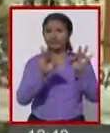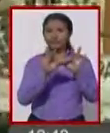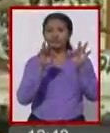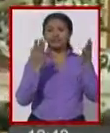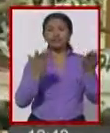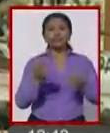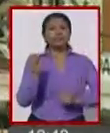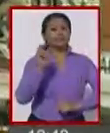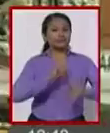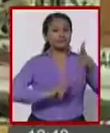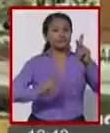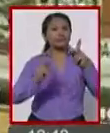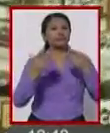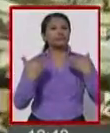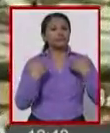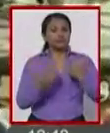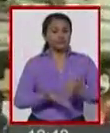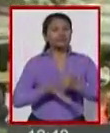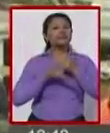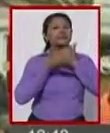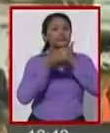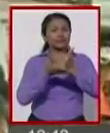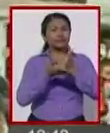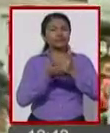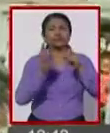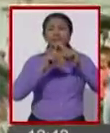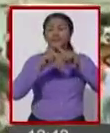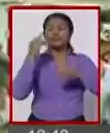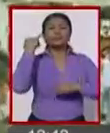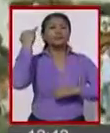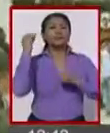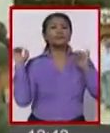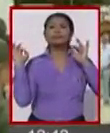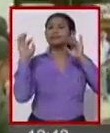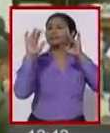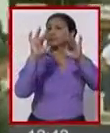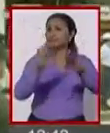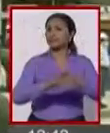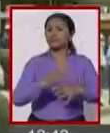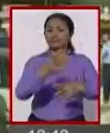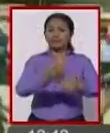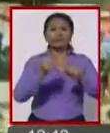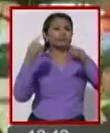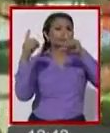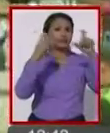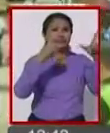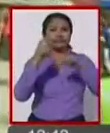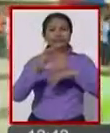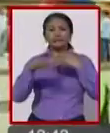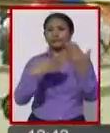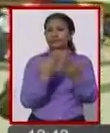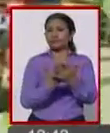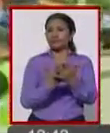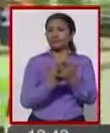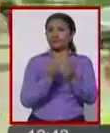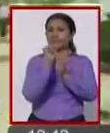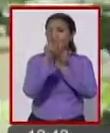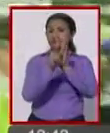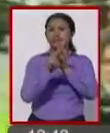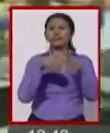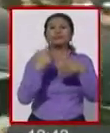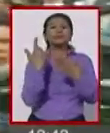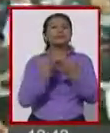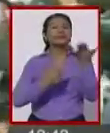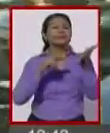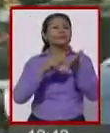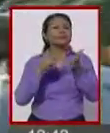que la ciudadanía también tiene que colaborar. Mire, imagínense, vienen los ciudadanos más a sacarse fotos, selfies, a filmar como si